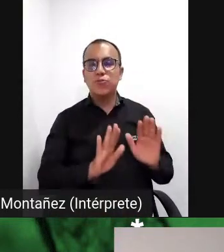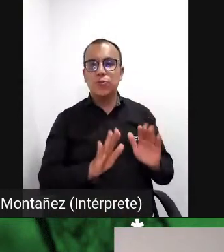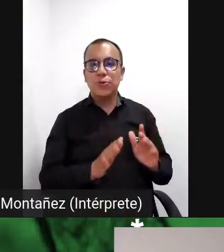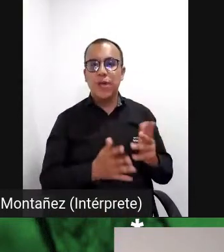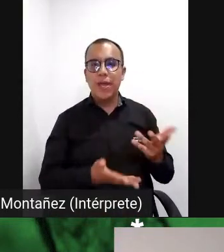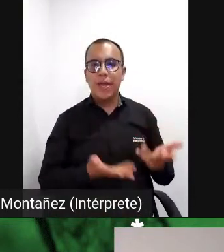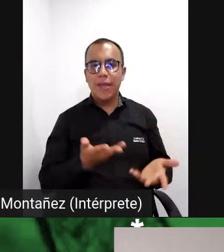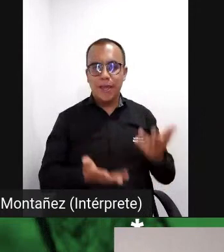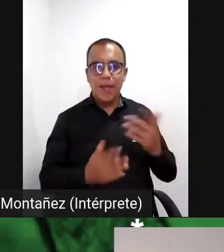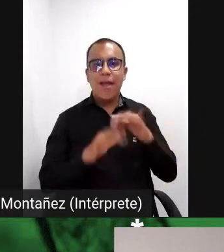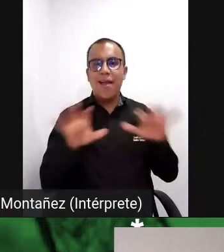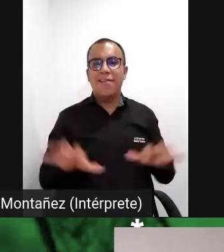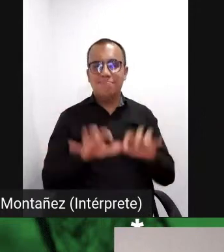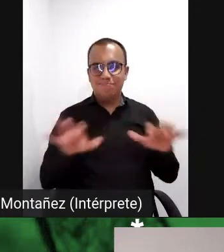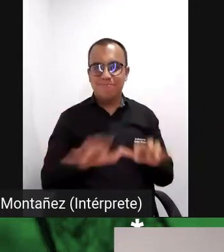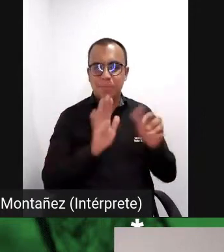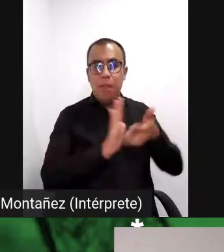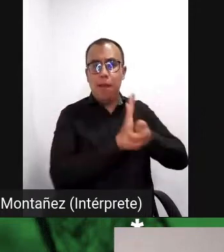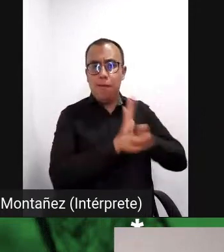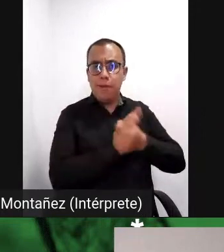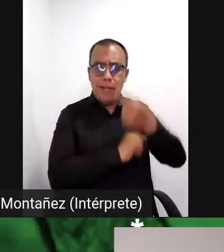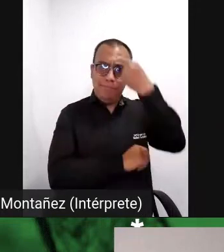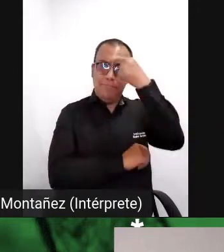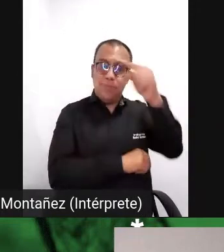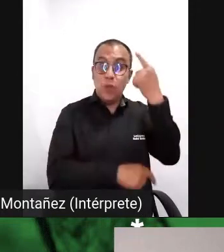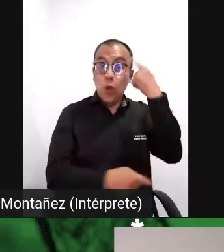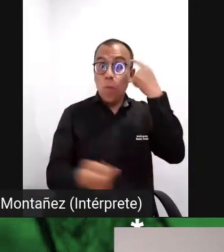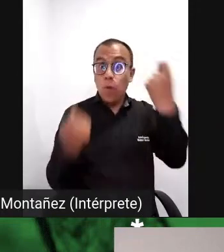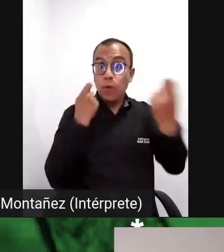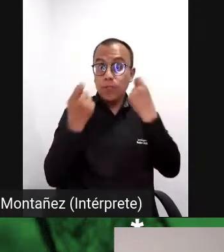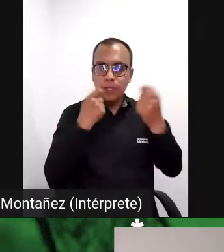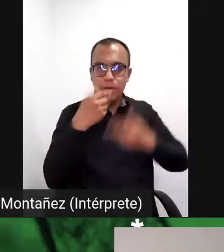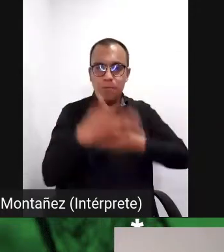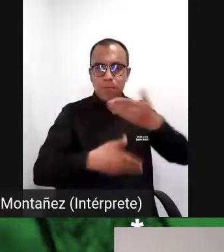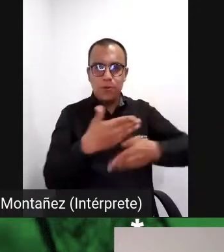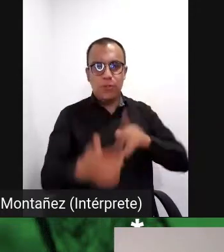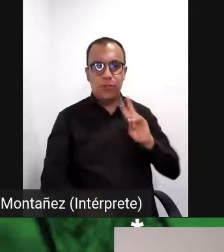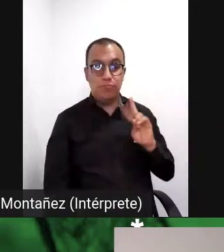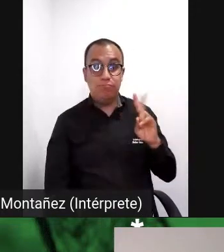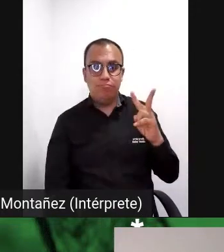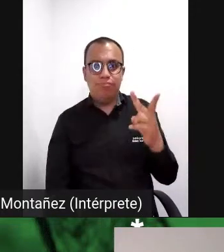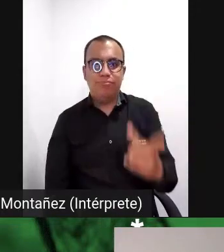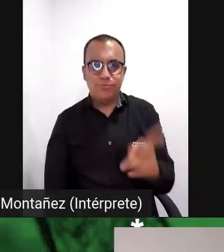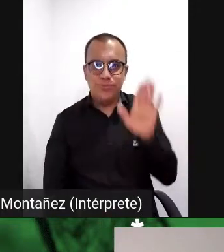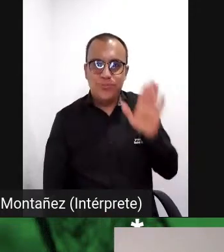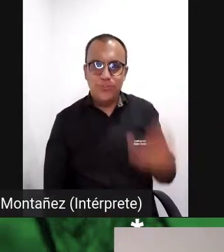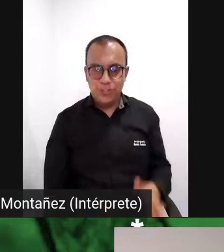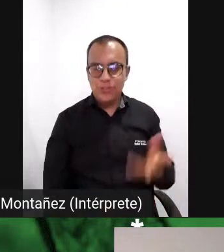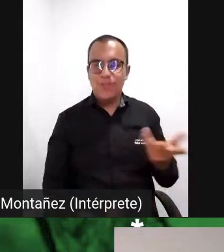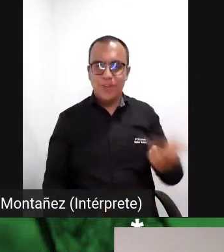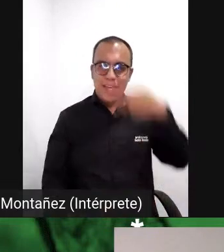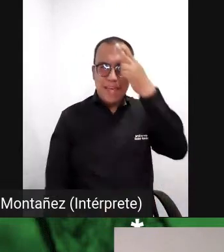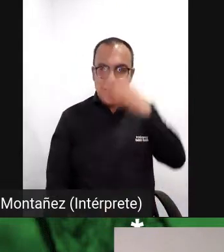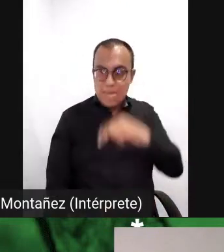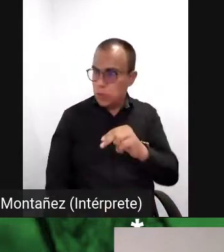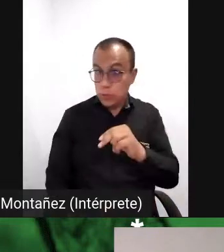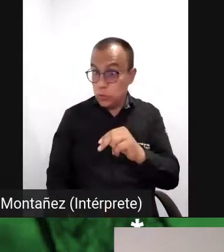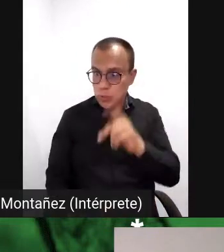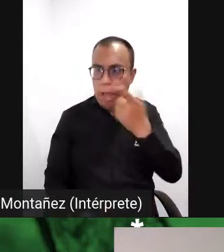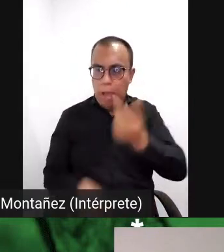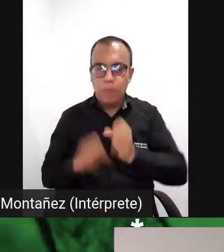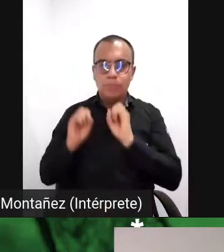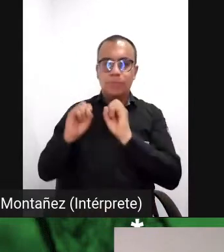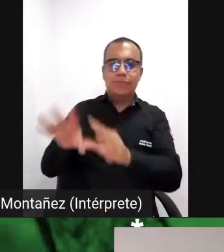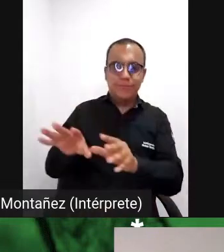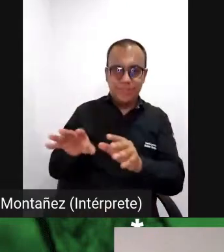esta actividad que desarrolla él, pues como estrategia evolutiva que ha desarrollado para citar nidos, pero digamos que es su estrategia, ¿no? Igual y de